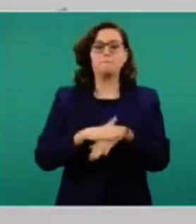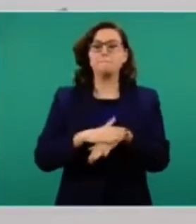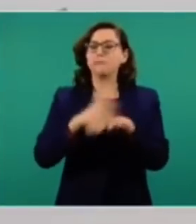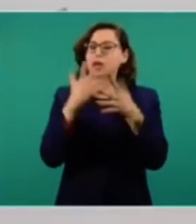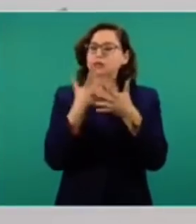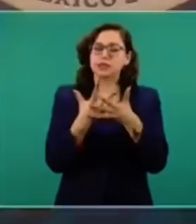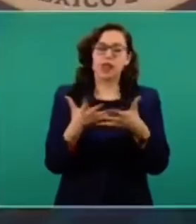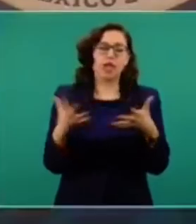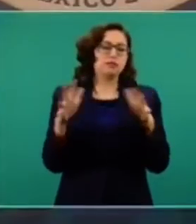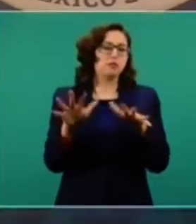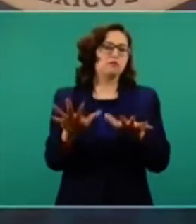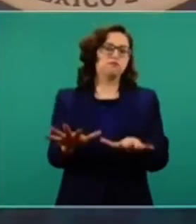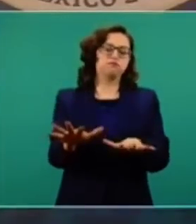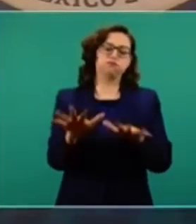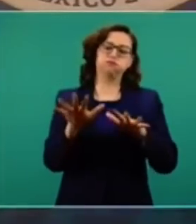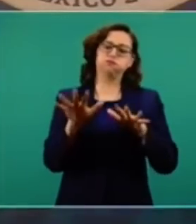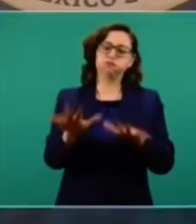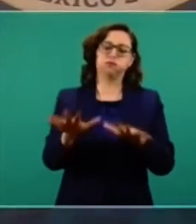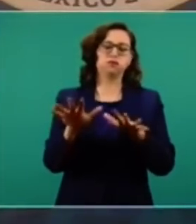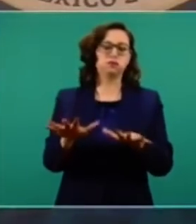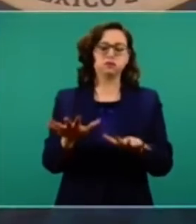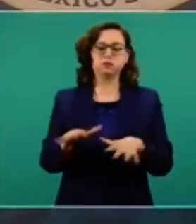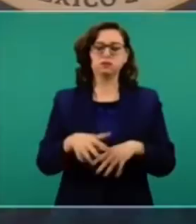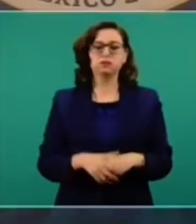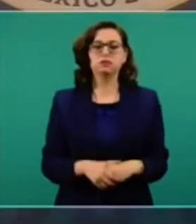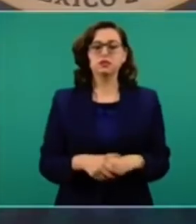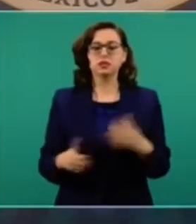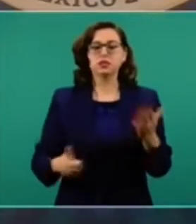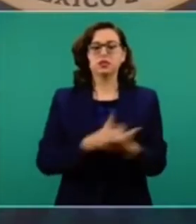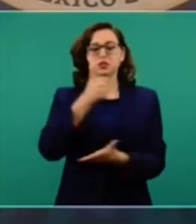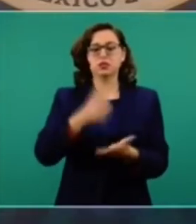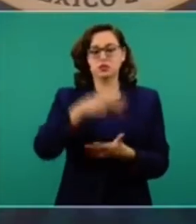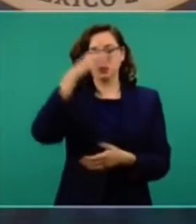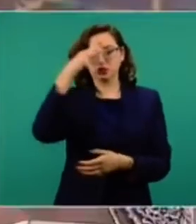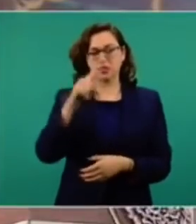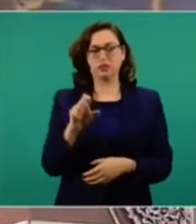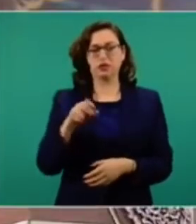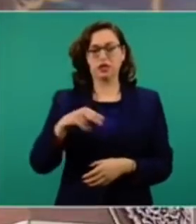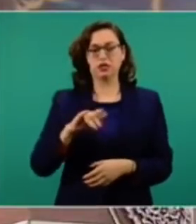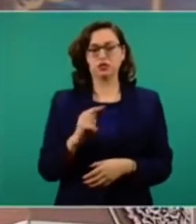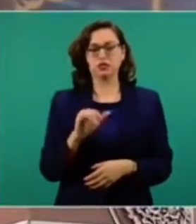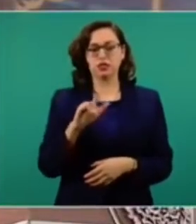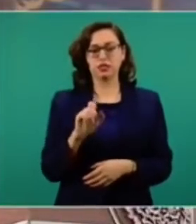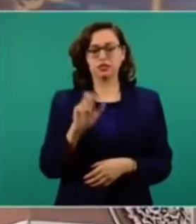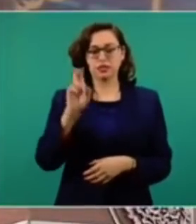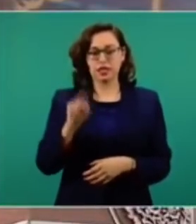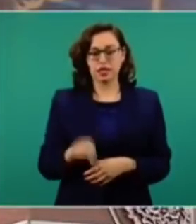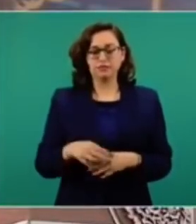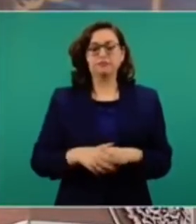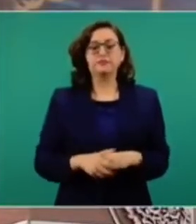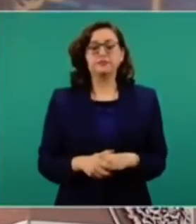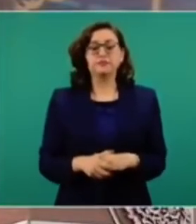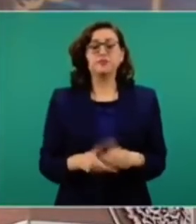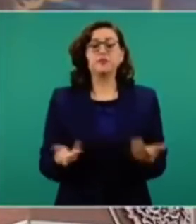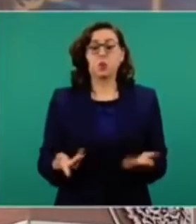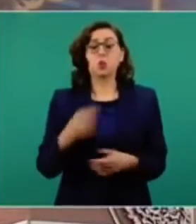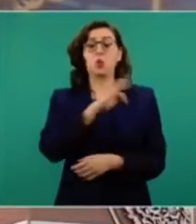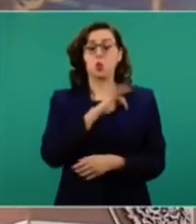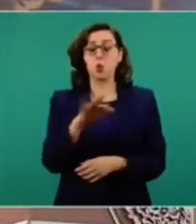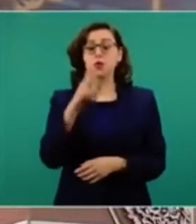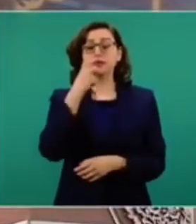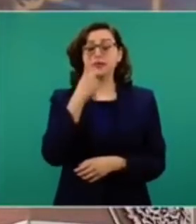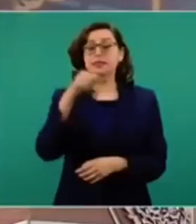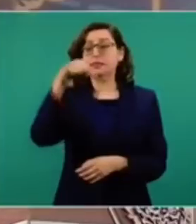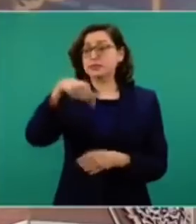más deslumbrantes de la historia de la humanidad, la Ciudad de México, Tenochtitlan. Se puede pensar que la Ciudad